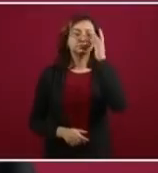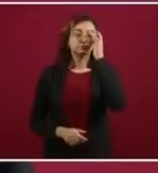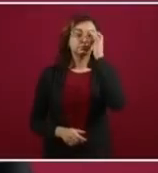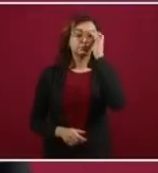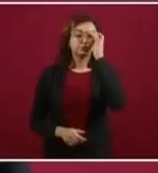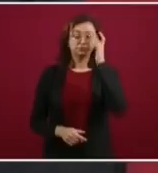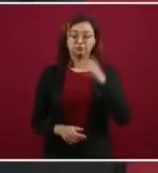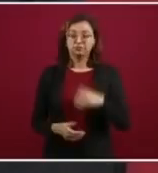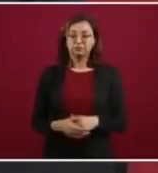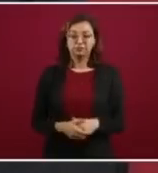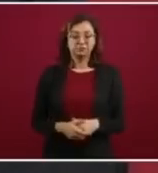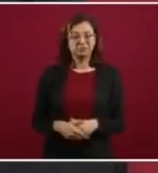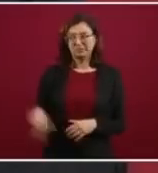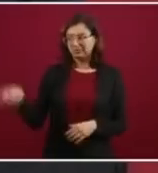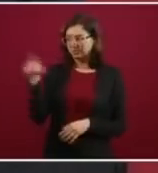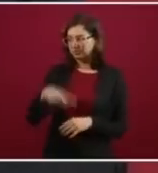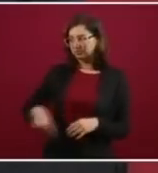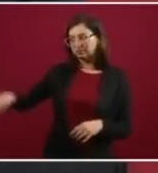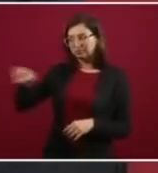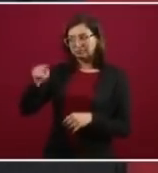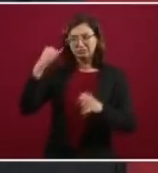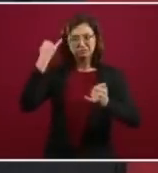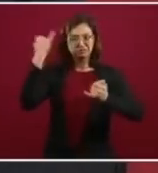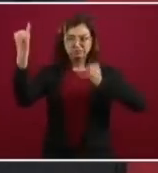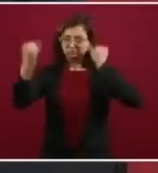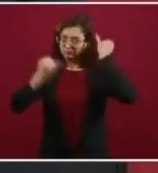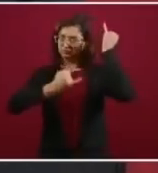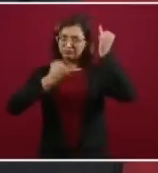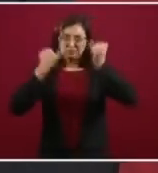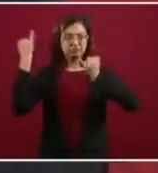No, si están saliendo cosas